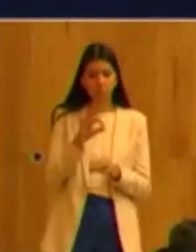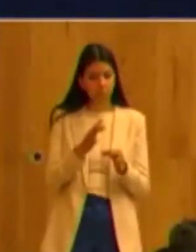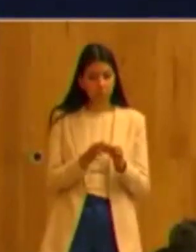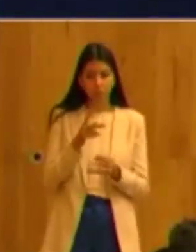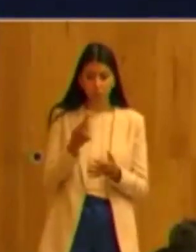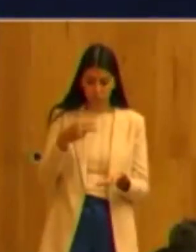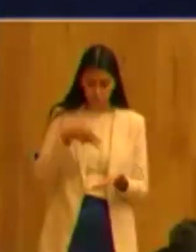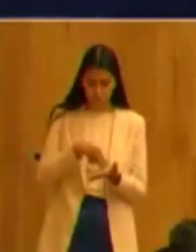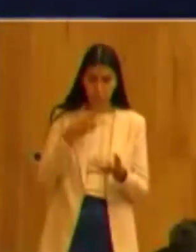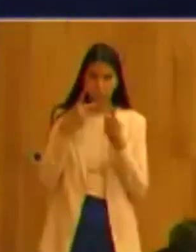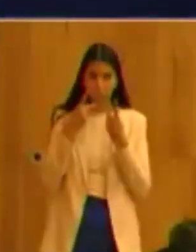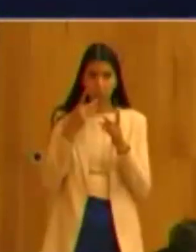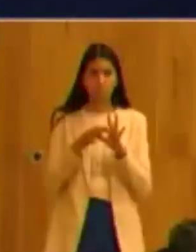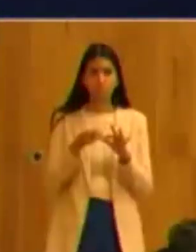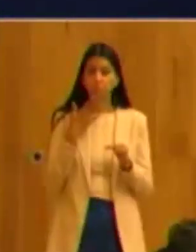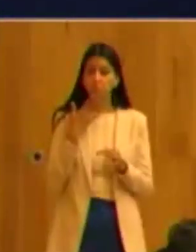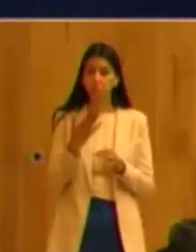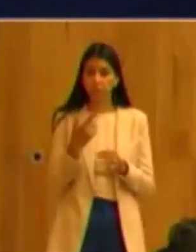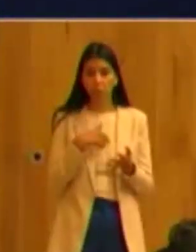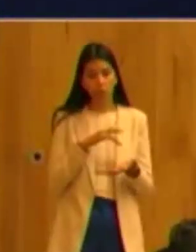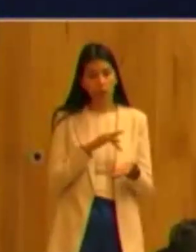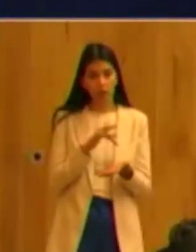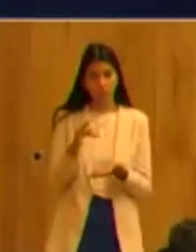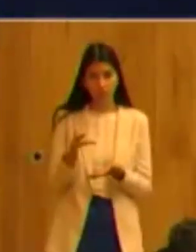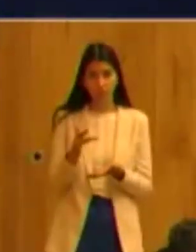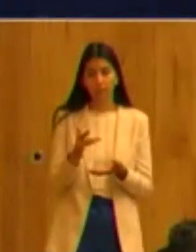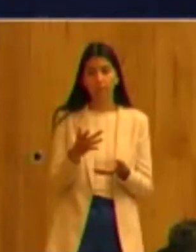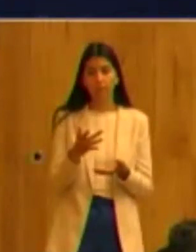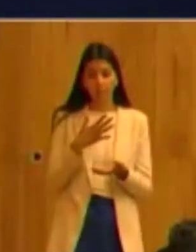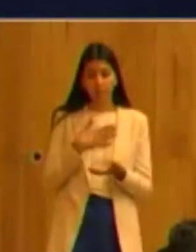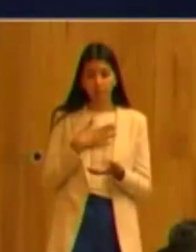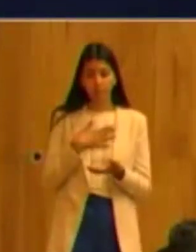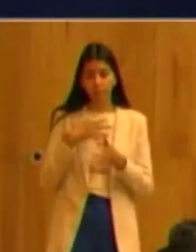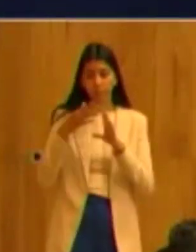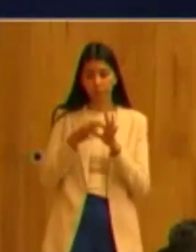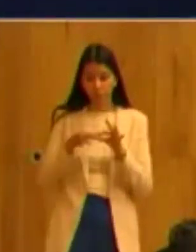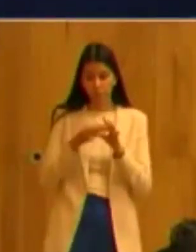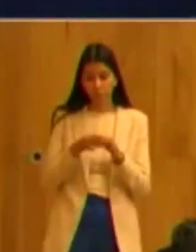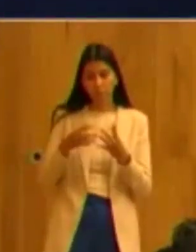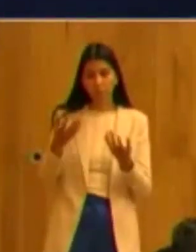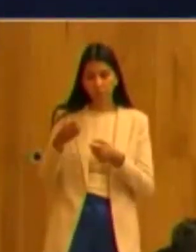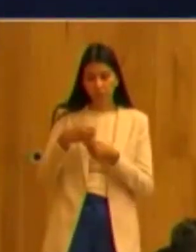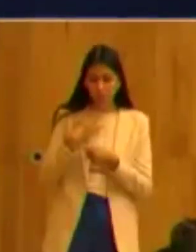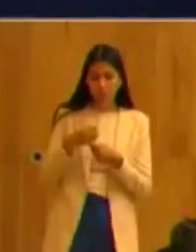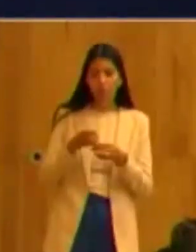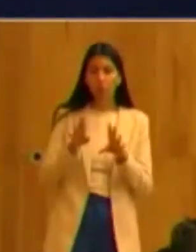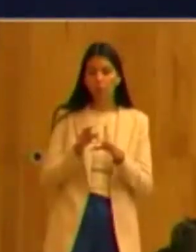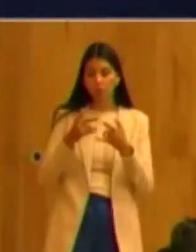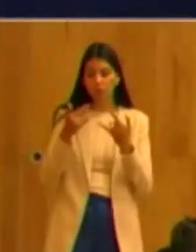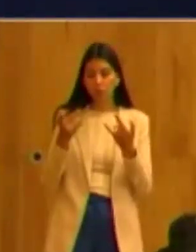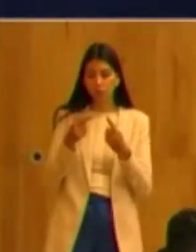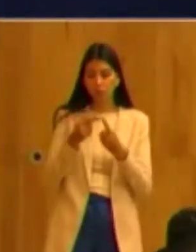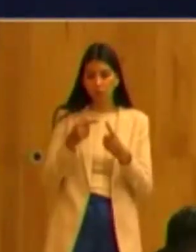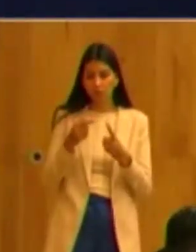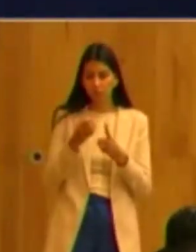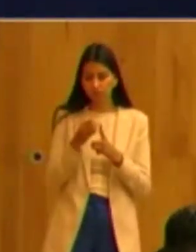su comparecencia, que agradezco que me hayan contado cómo sucedió los hechos. Le reitero